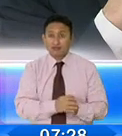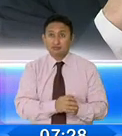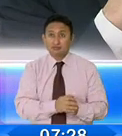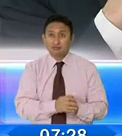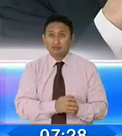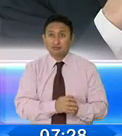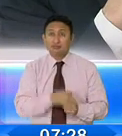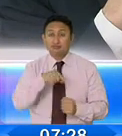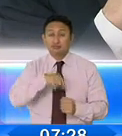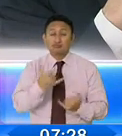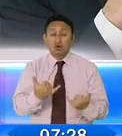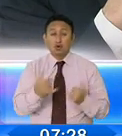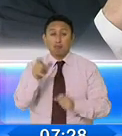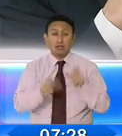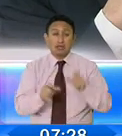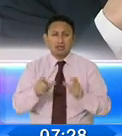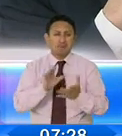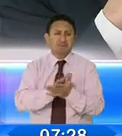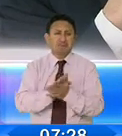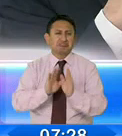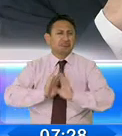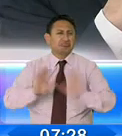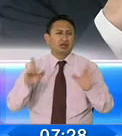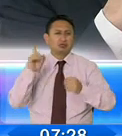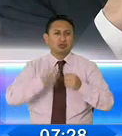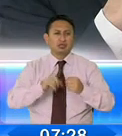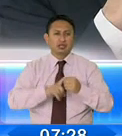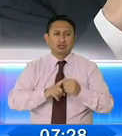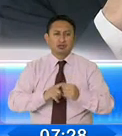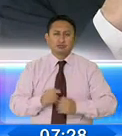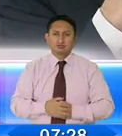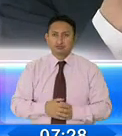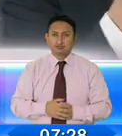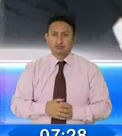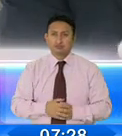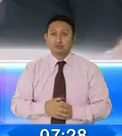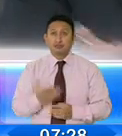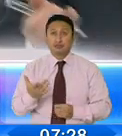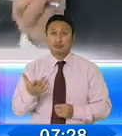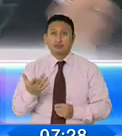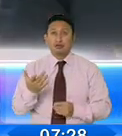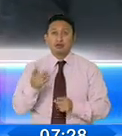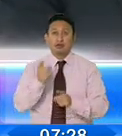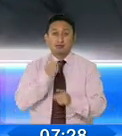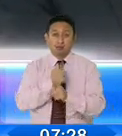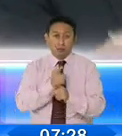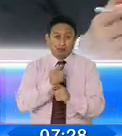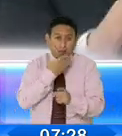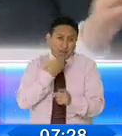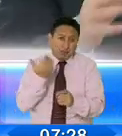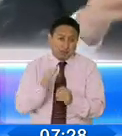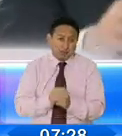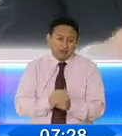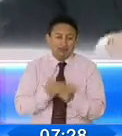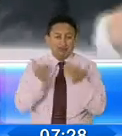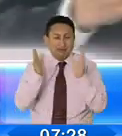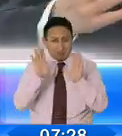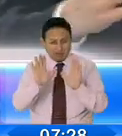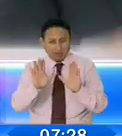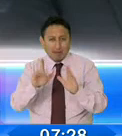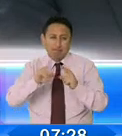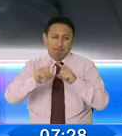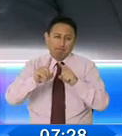el relajamiento que estamos teniendo en el Distrito Metropolitano. Por eso mismo, señor secretario, sí. ¿No hubiera sido mejor también? Es que ahí un poco, perdón que le